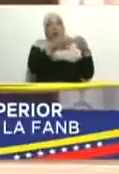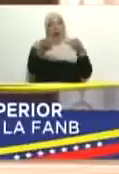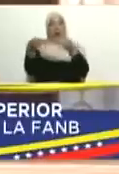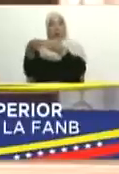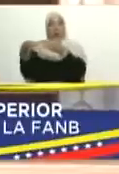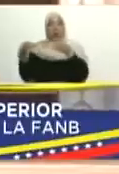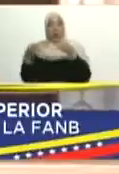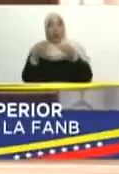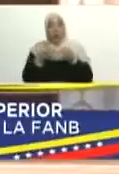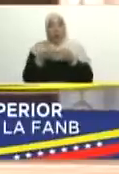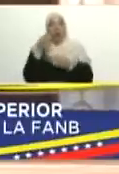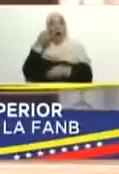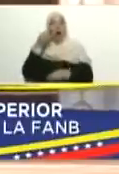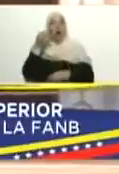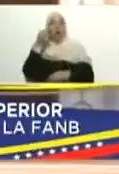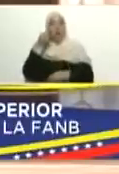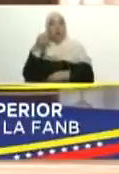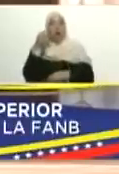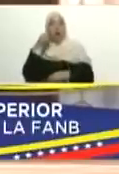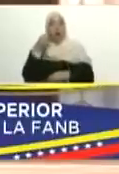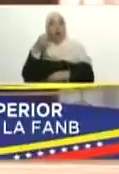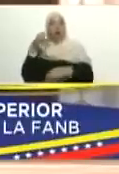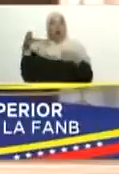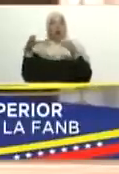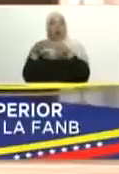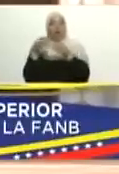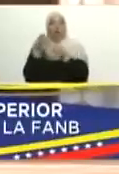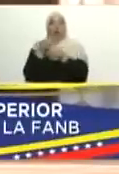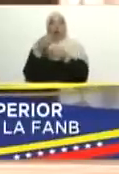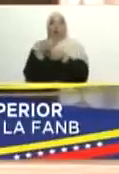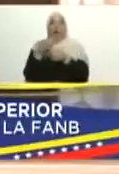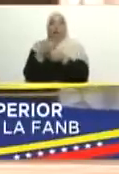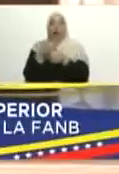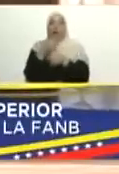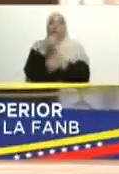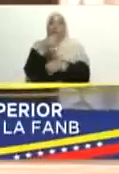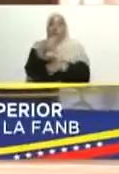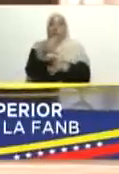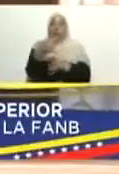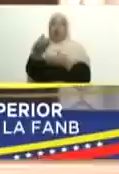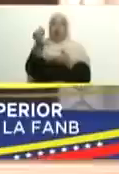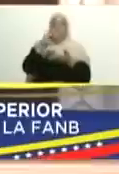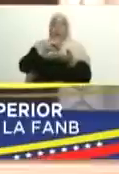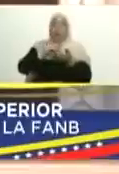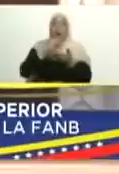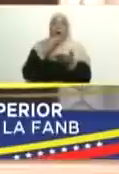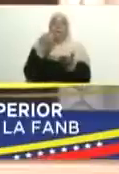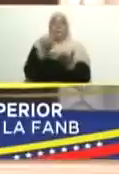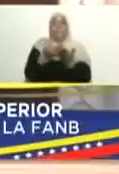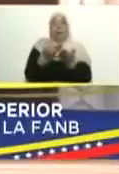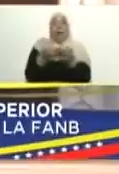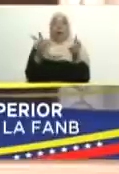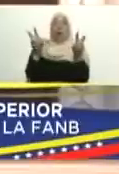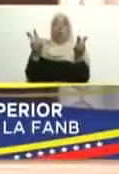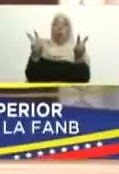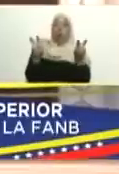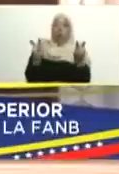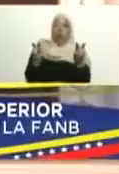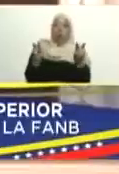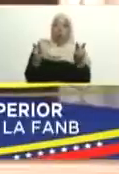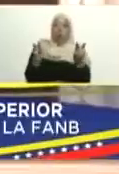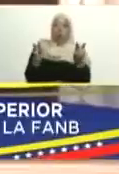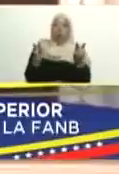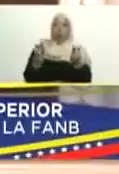acostumbramos siempre a reuniones de trabajo para actualizar los planes, la